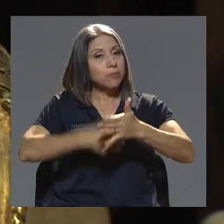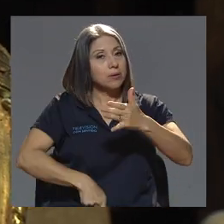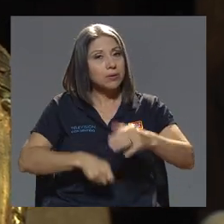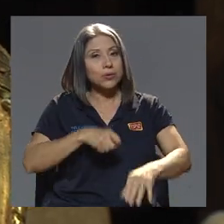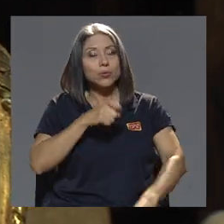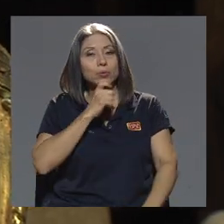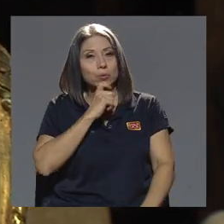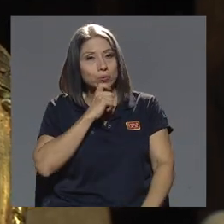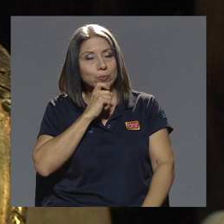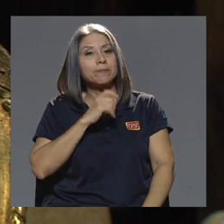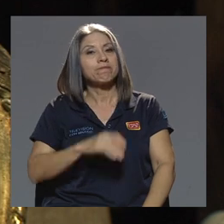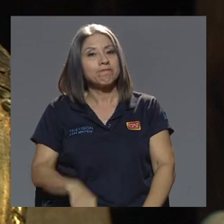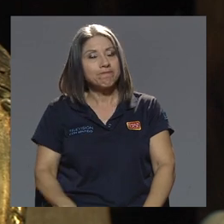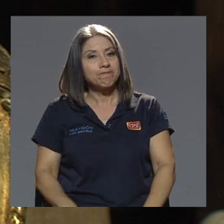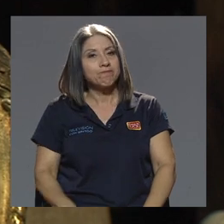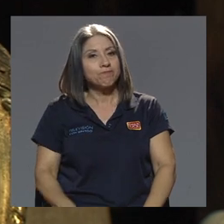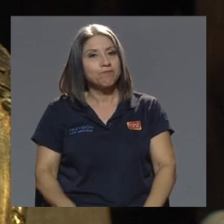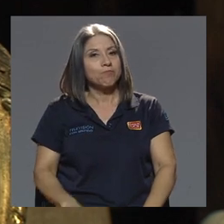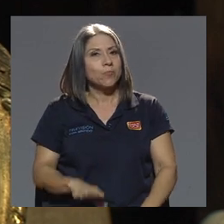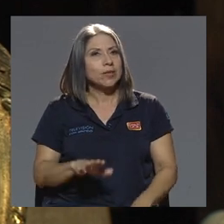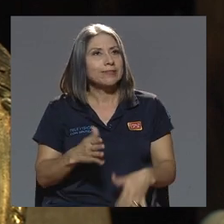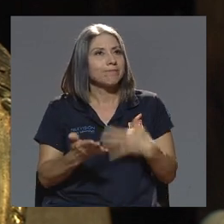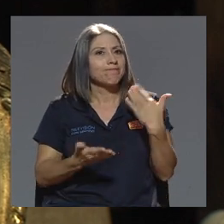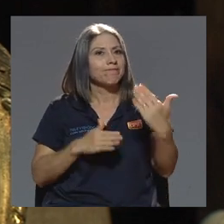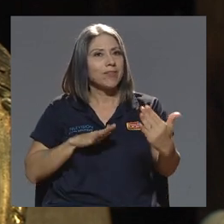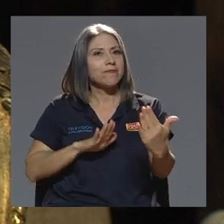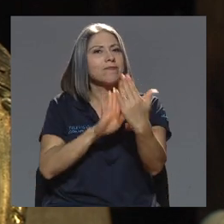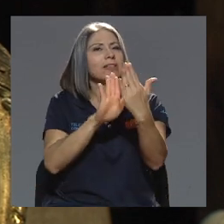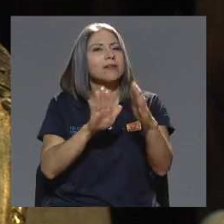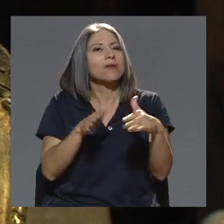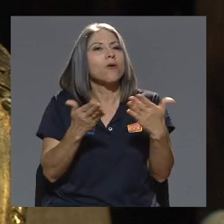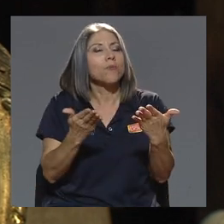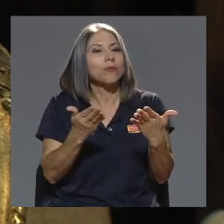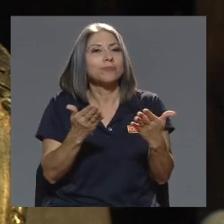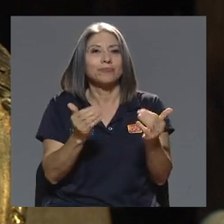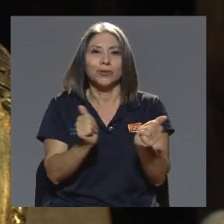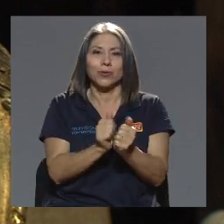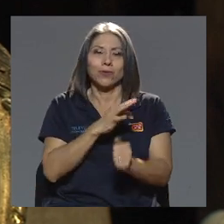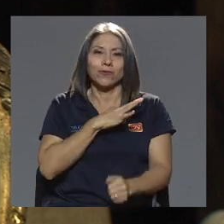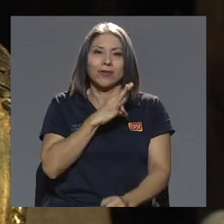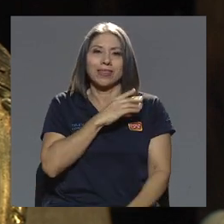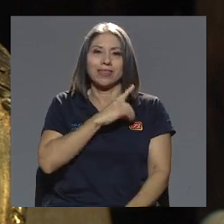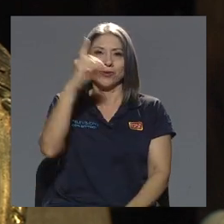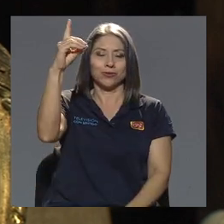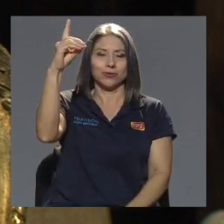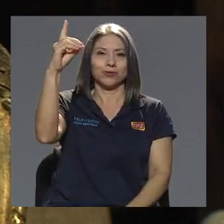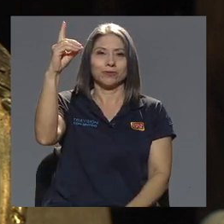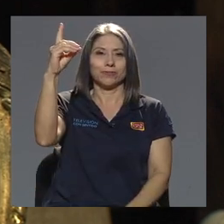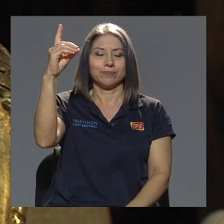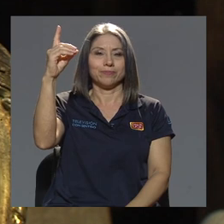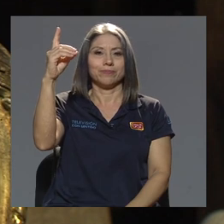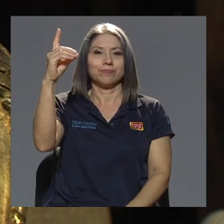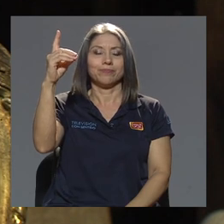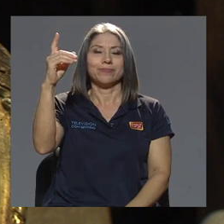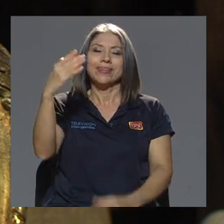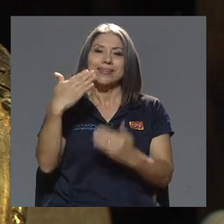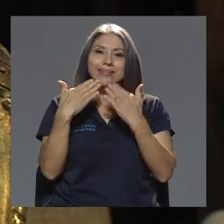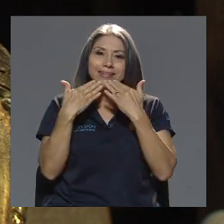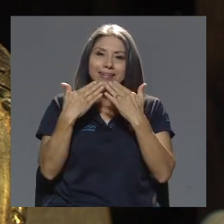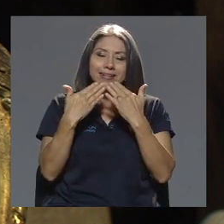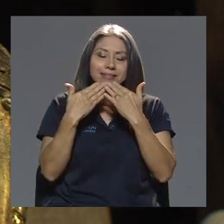difícil. ¿Cómo se supera? Con fe en Dios. Se supera gracias